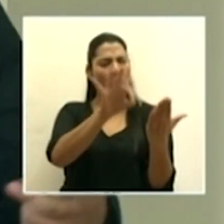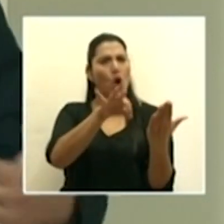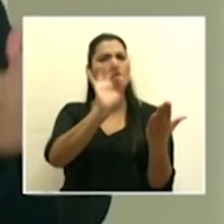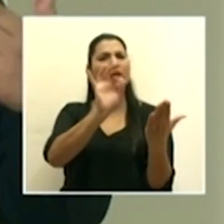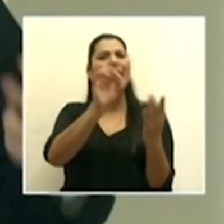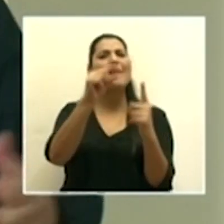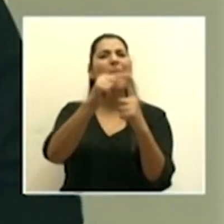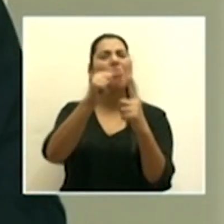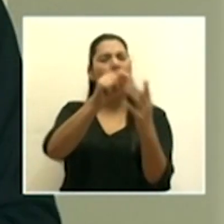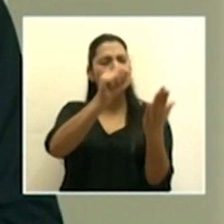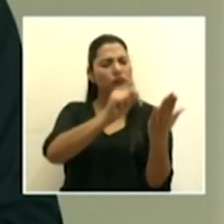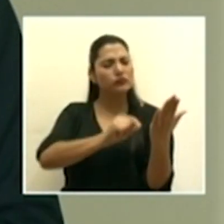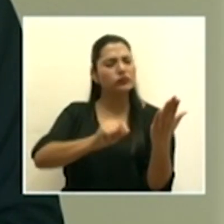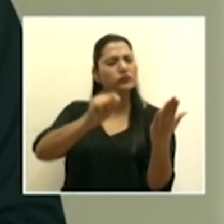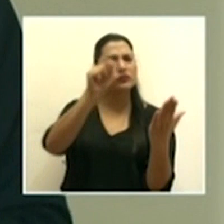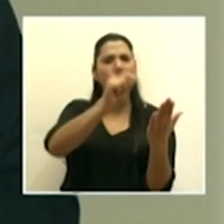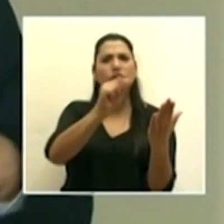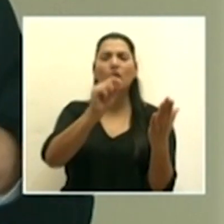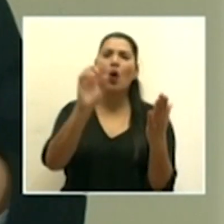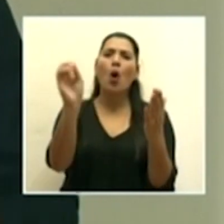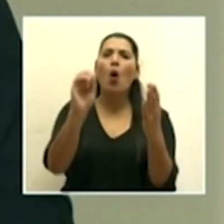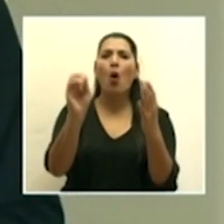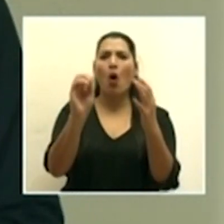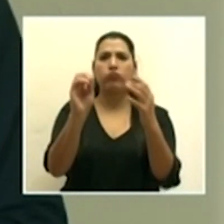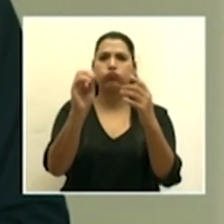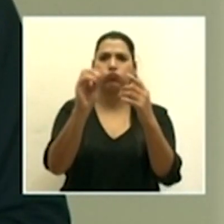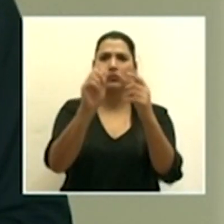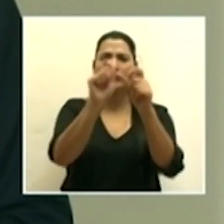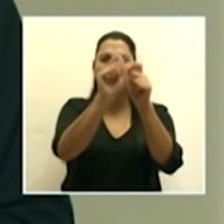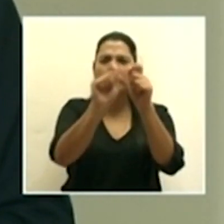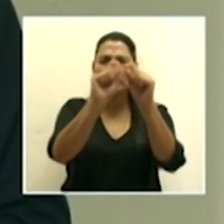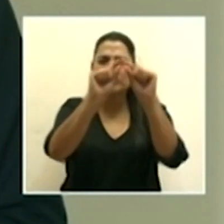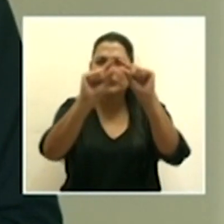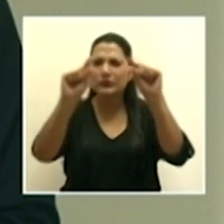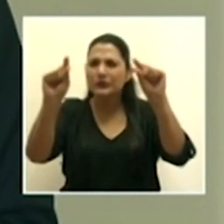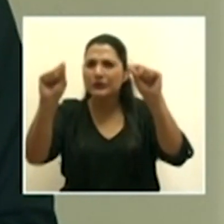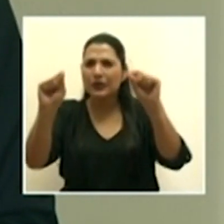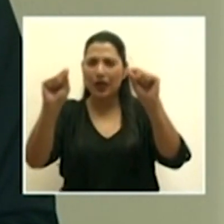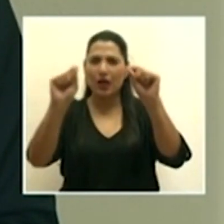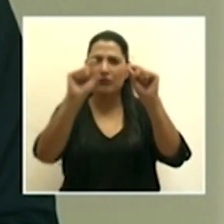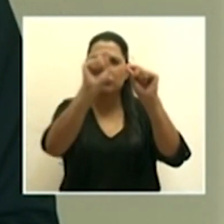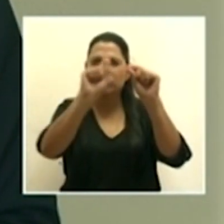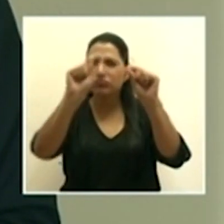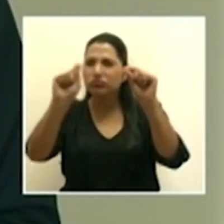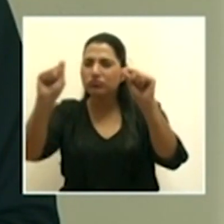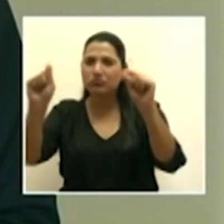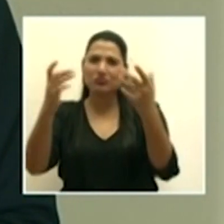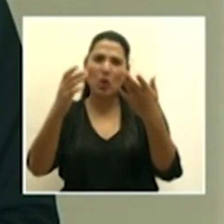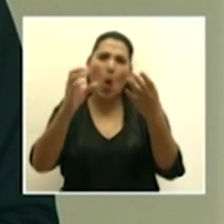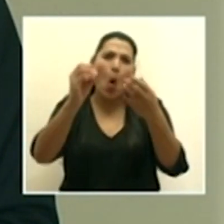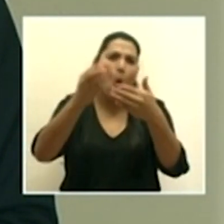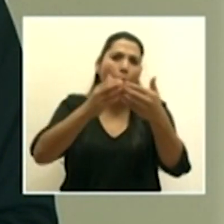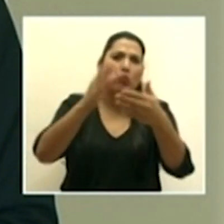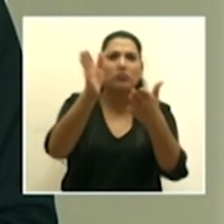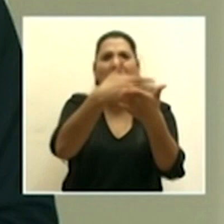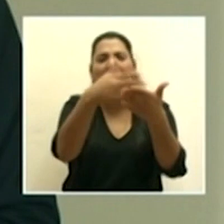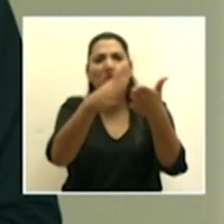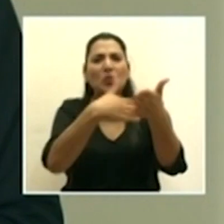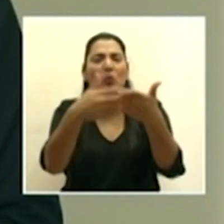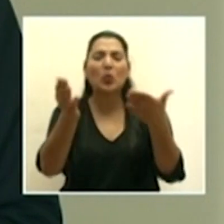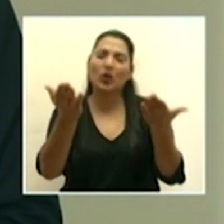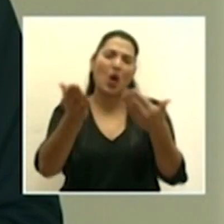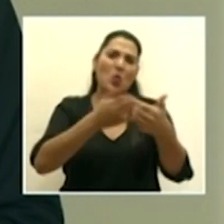crucigramas, lectura, pintura y todo esto de acuerdo a los gustos y preferencias. Brindar apoyo a aquellos adultos mayores que